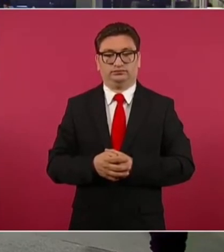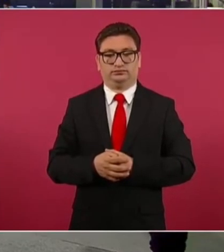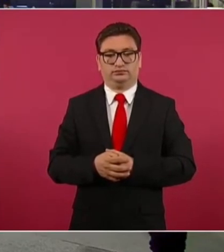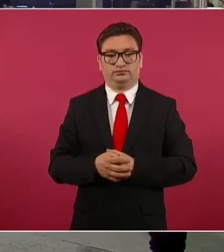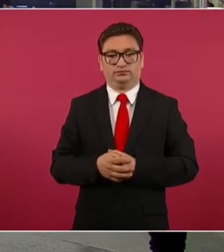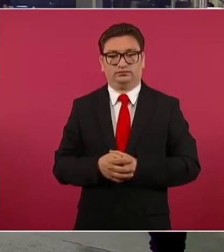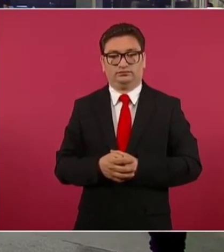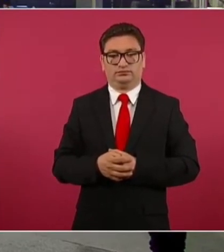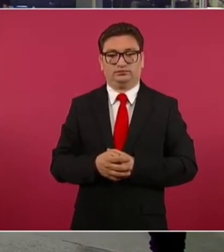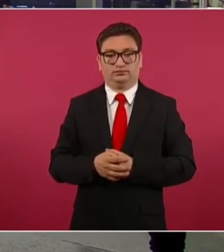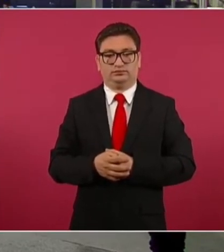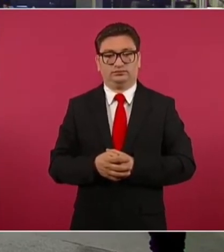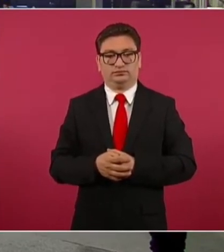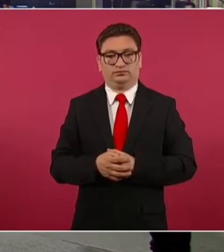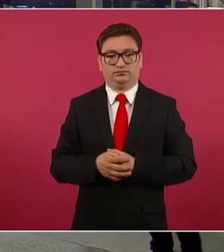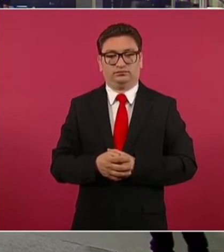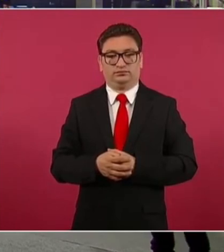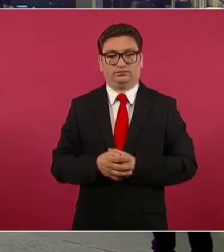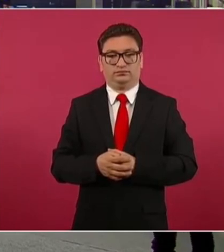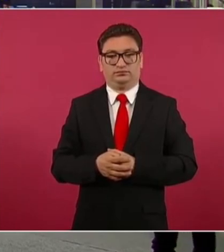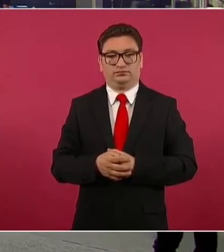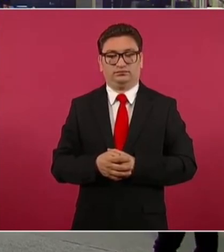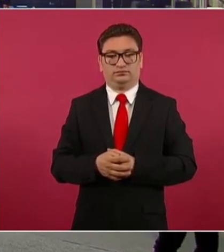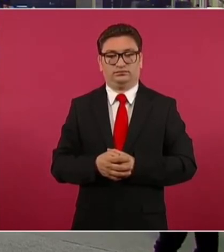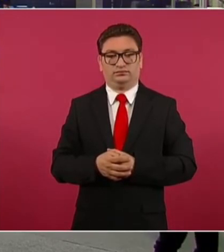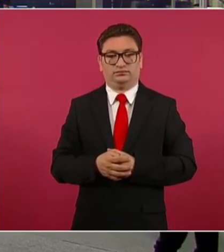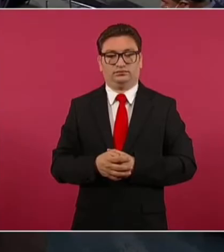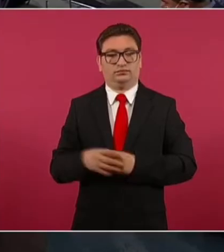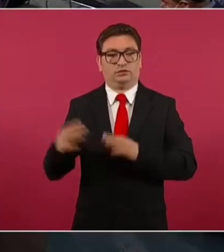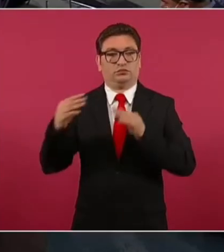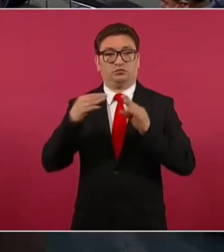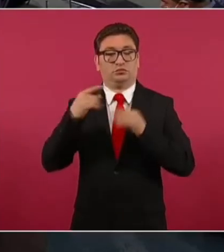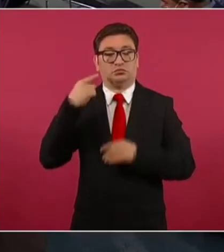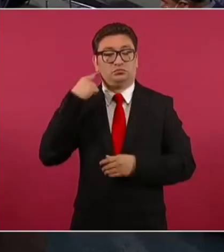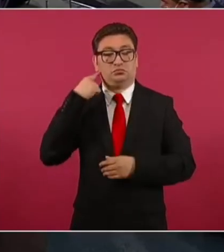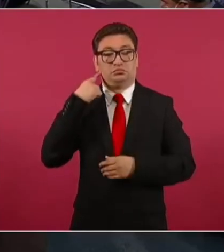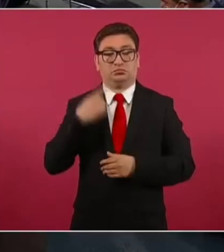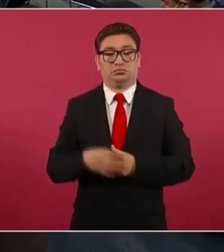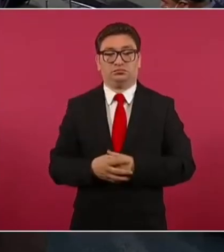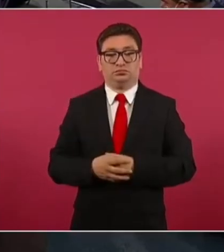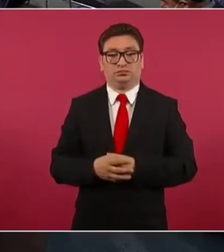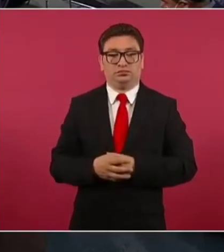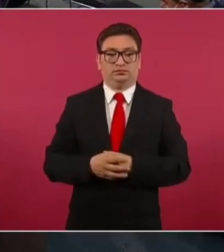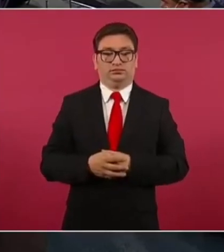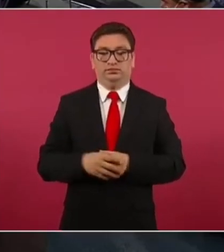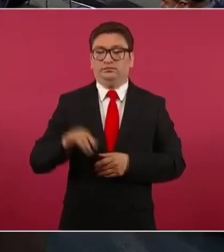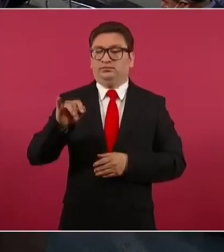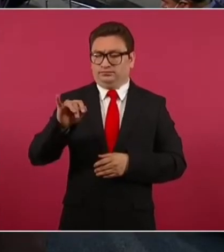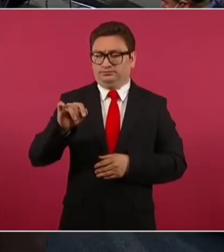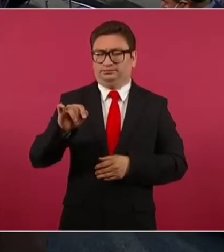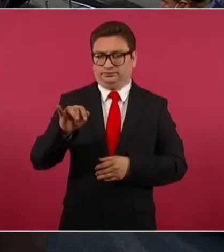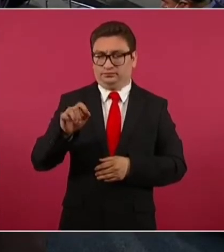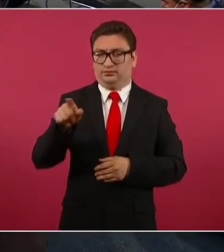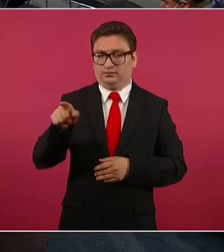en el hospital, regresó 22 millones de pesos y salió pues muy fuerte caminando. Pues sí, debería